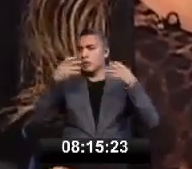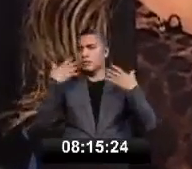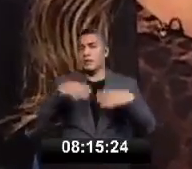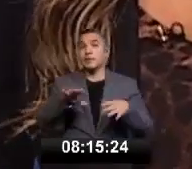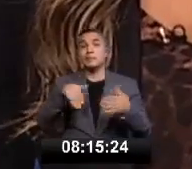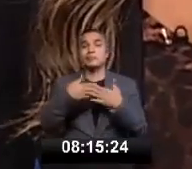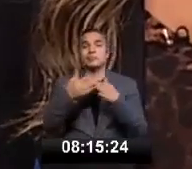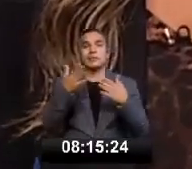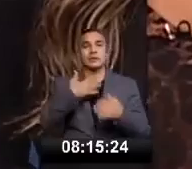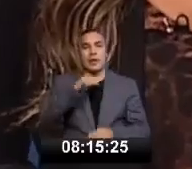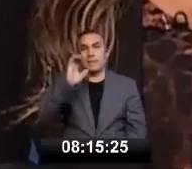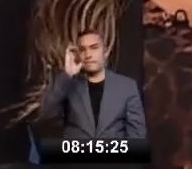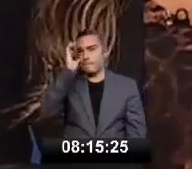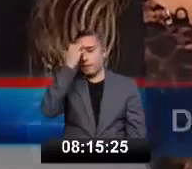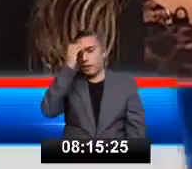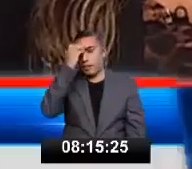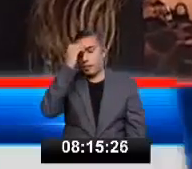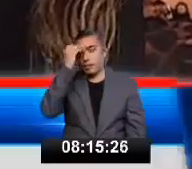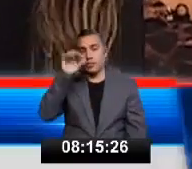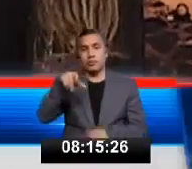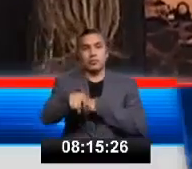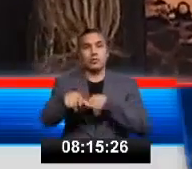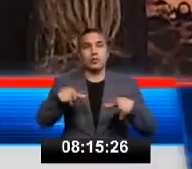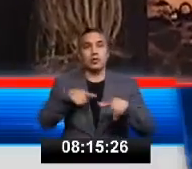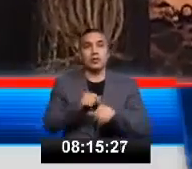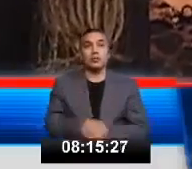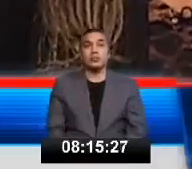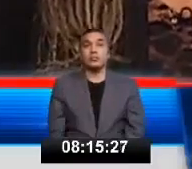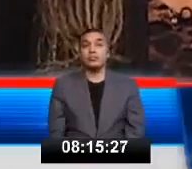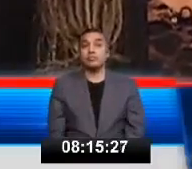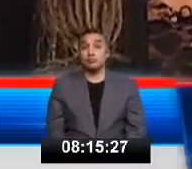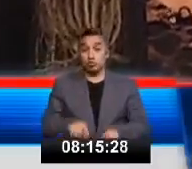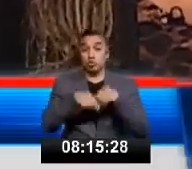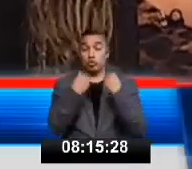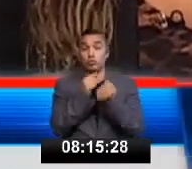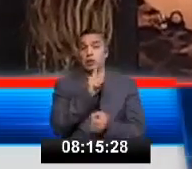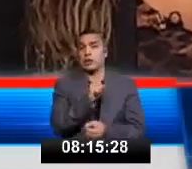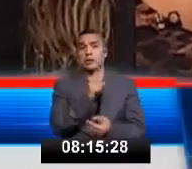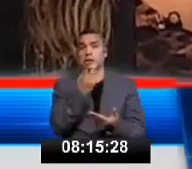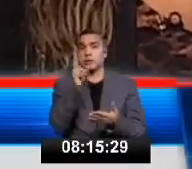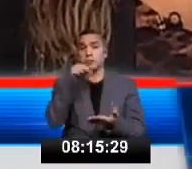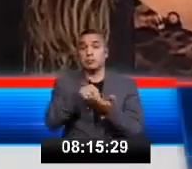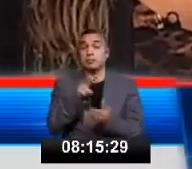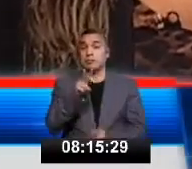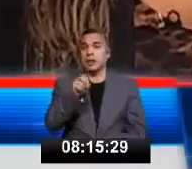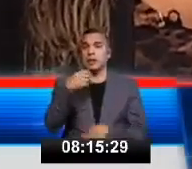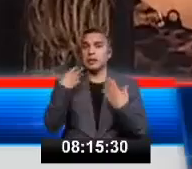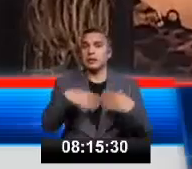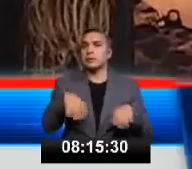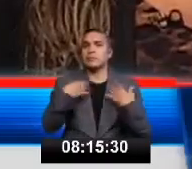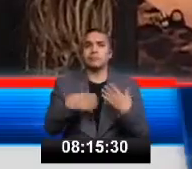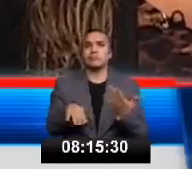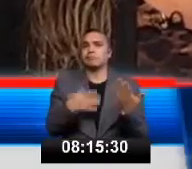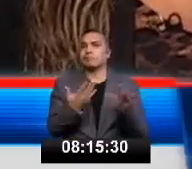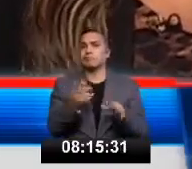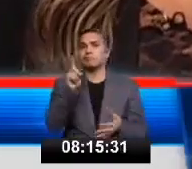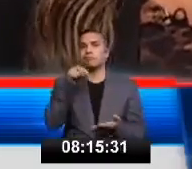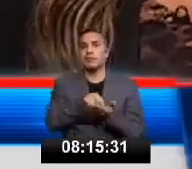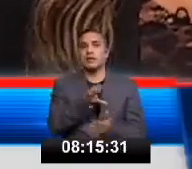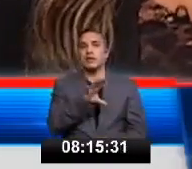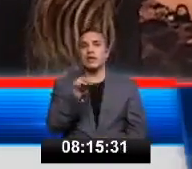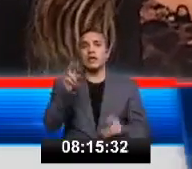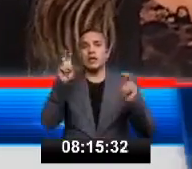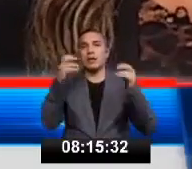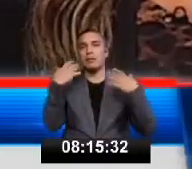mantiene alarmados al sector. Según el gremio, en lo que va del 2020 se han registrado al menos